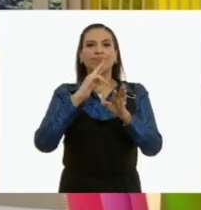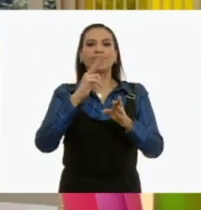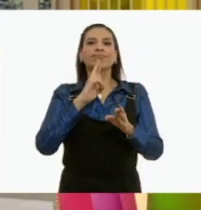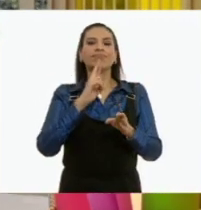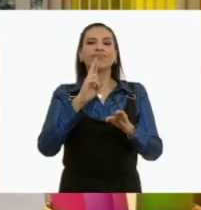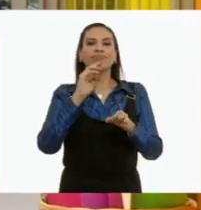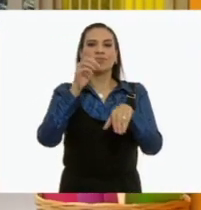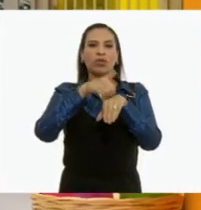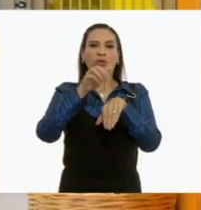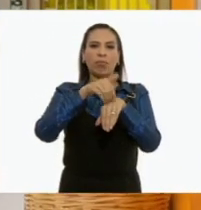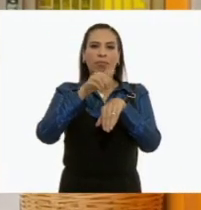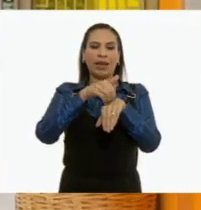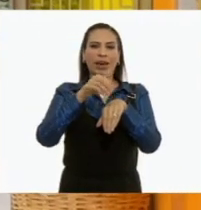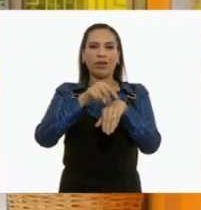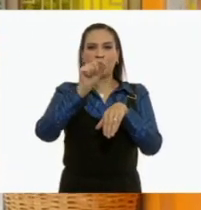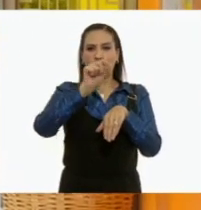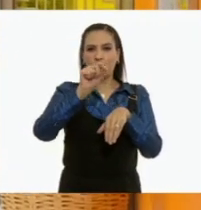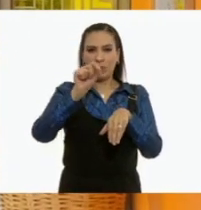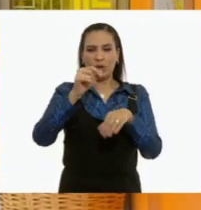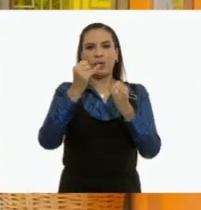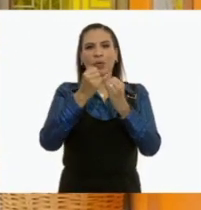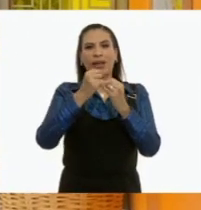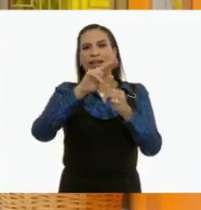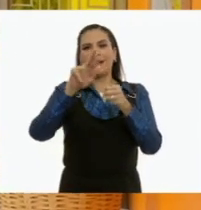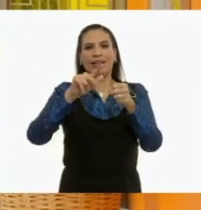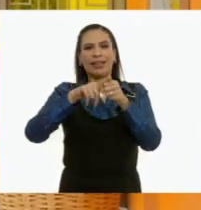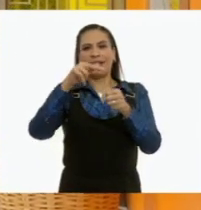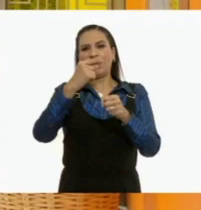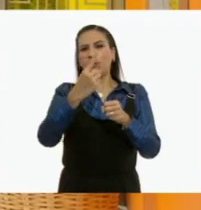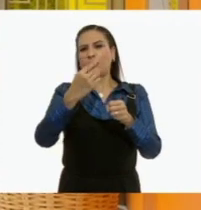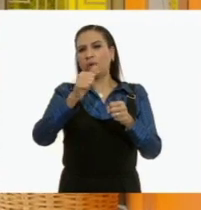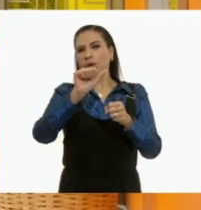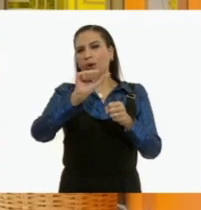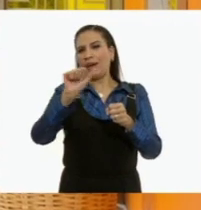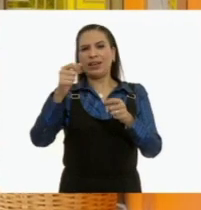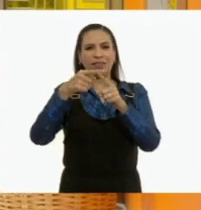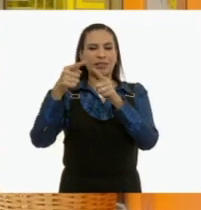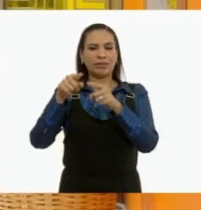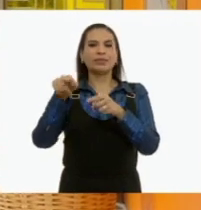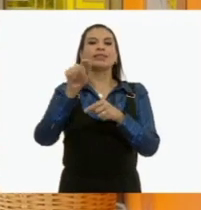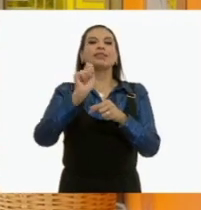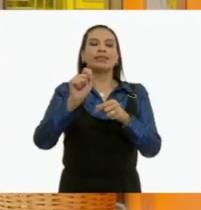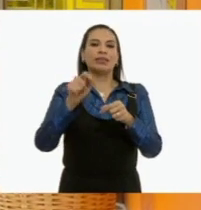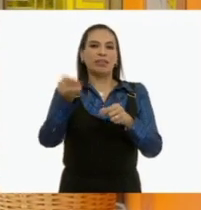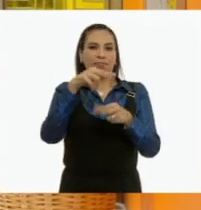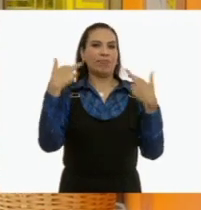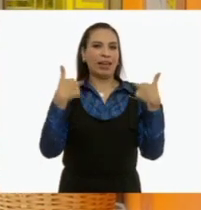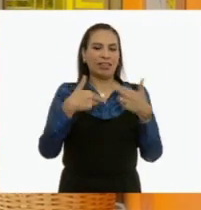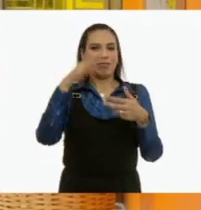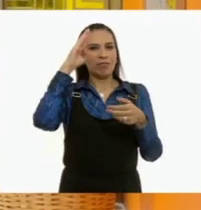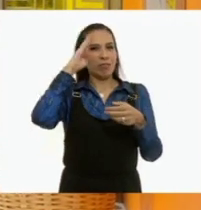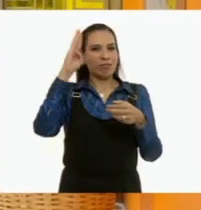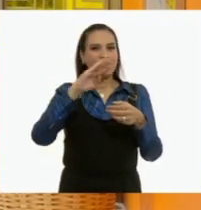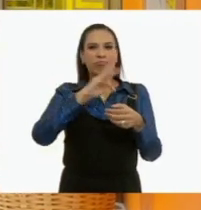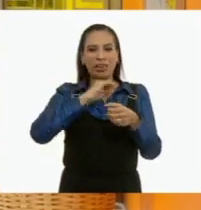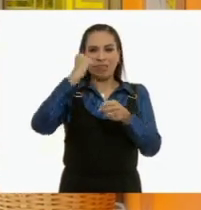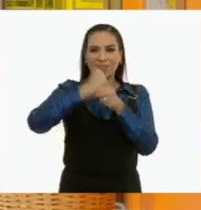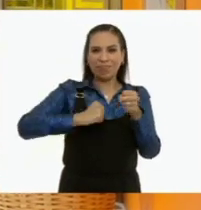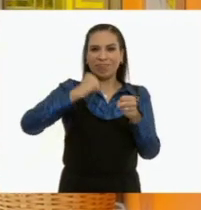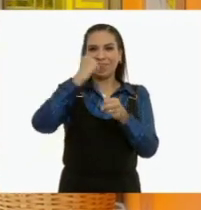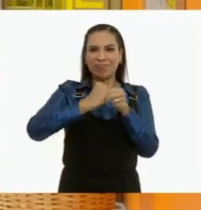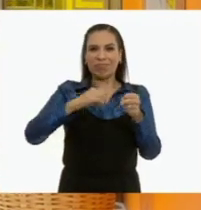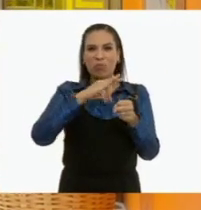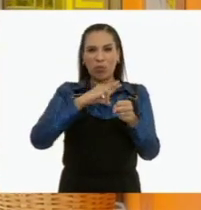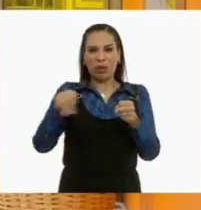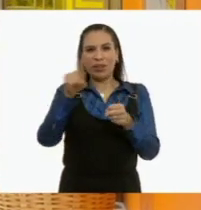números naturales y decimales? Recuerden que la práctica hace el maestro. Inclusive pueden generar sus propios problemas